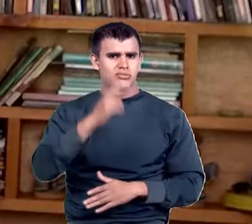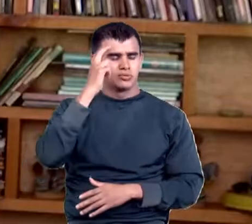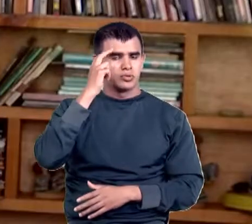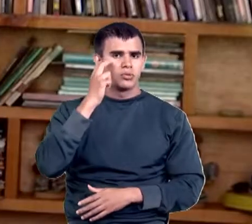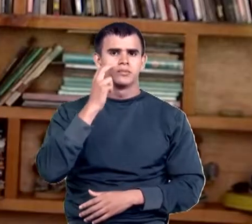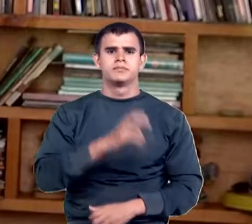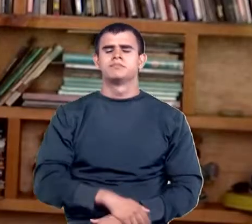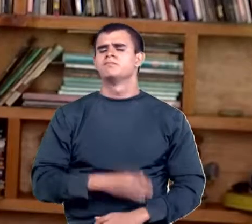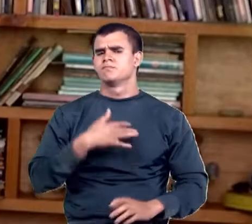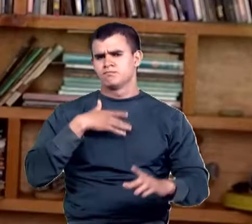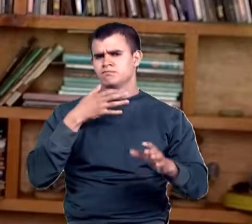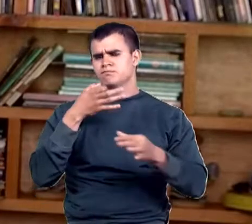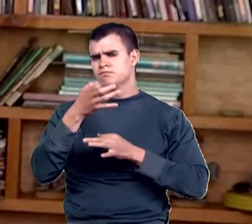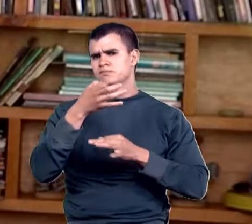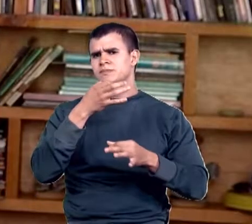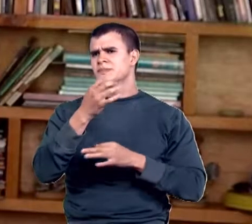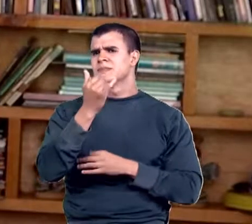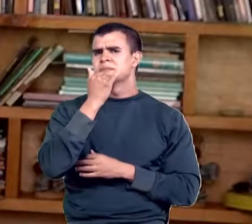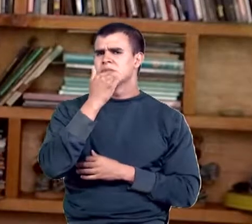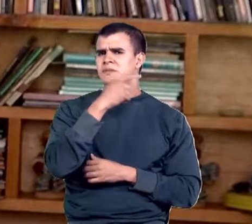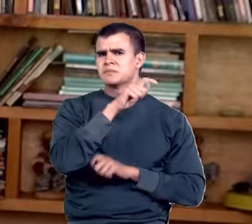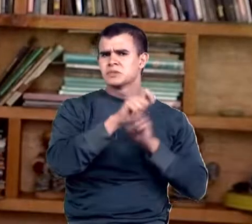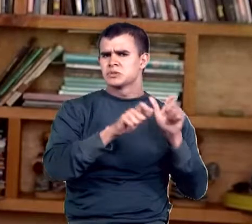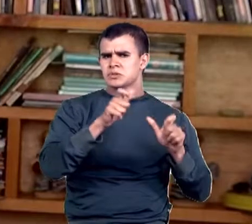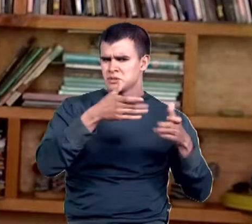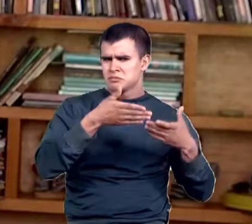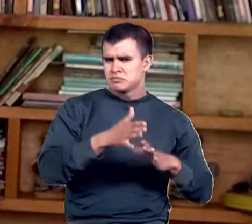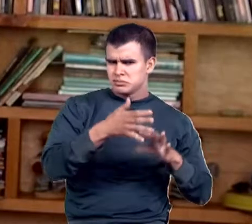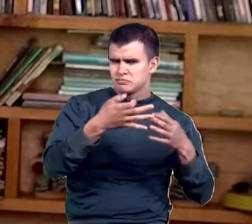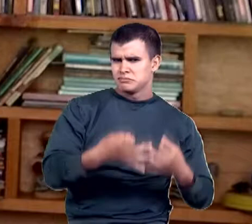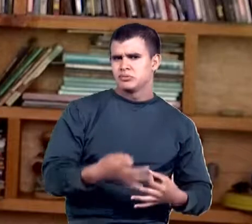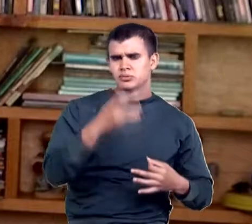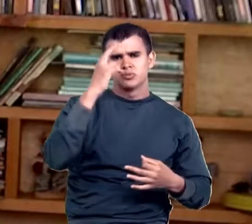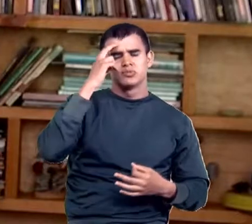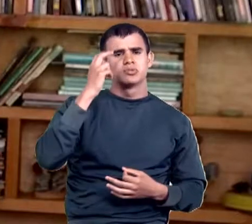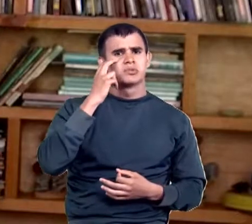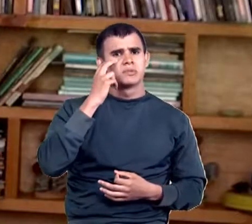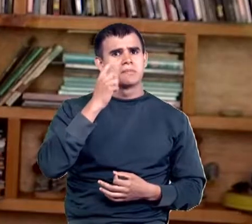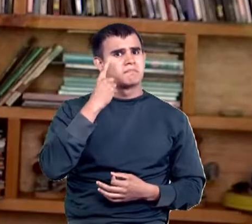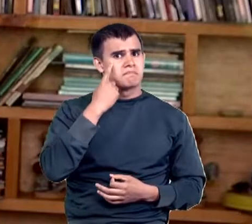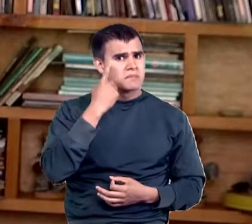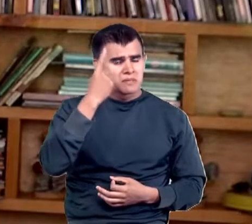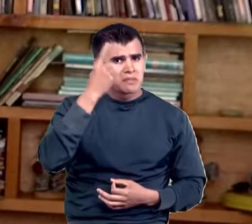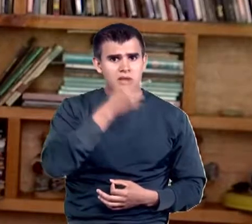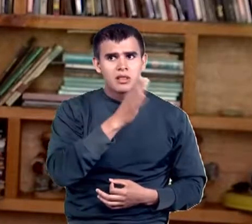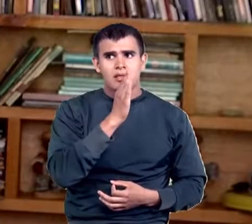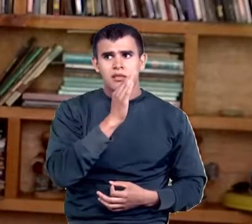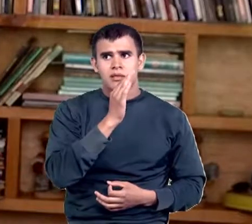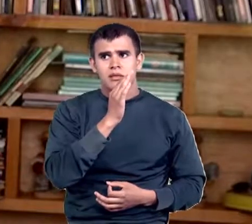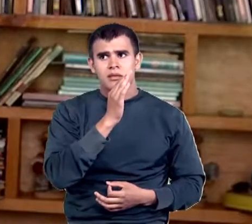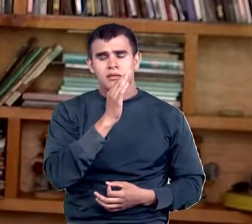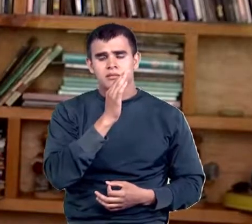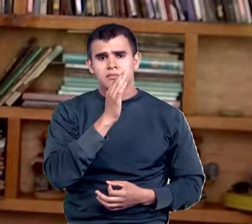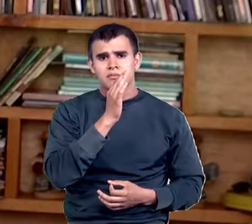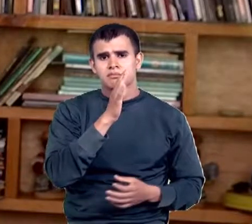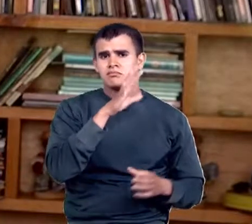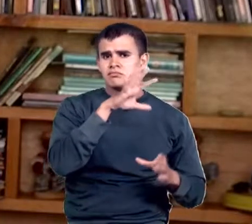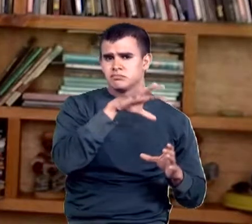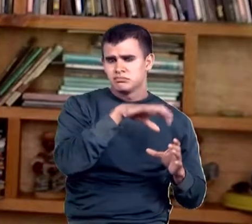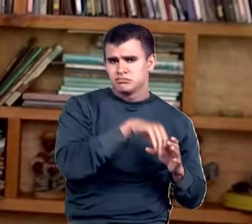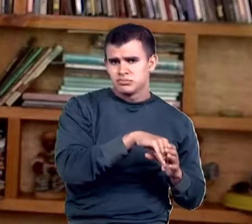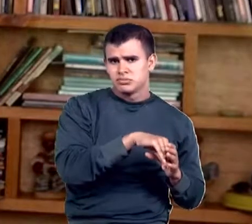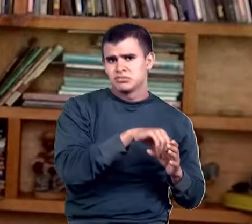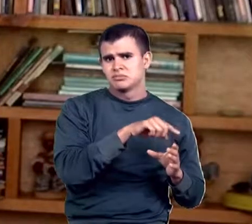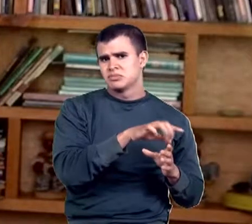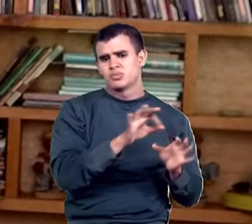Bueno, los músicos de chirimía en el Chocó se enfrentan a varias cosas para poder conformarse y promocionarse. Lo primero es que si no